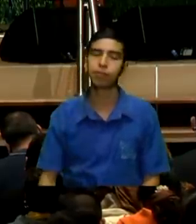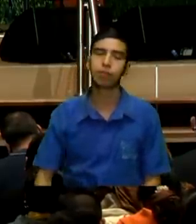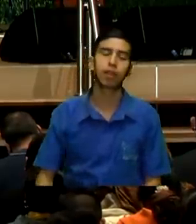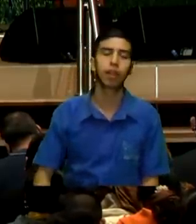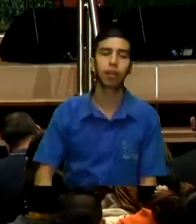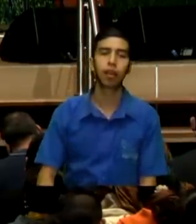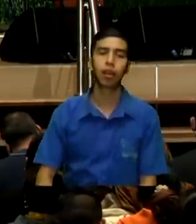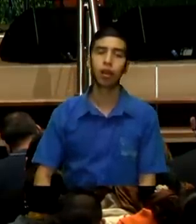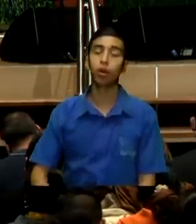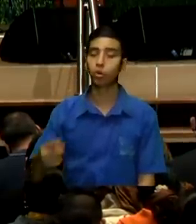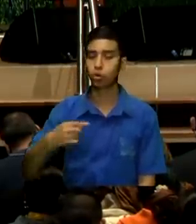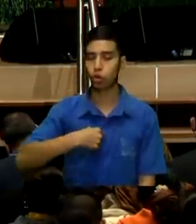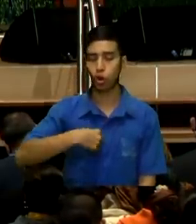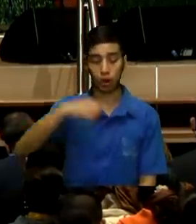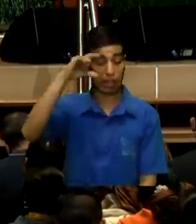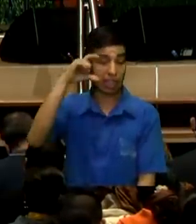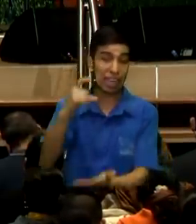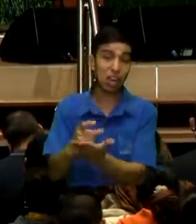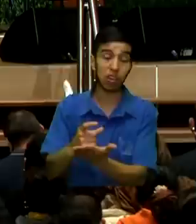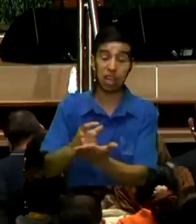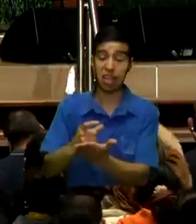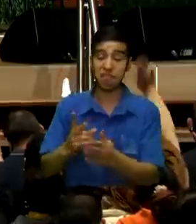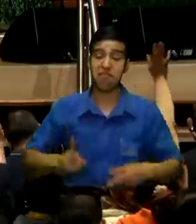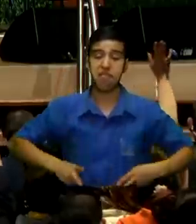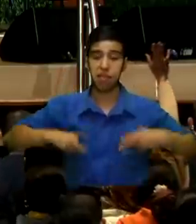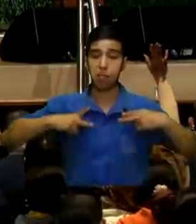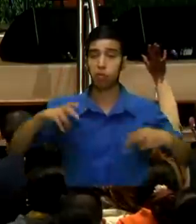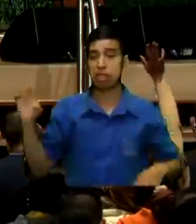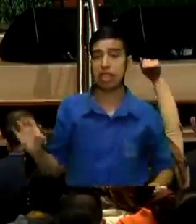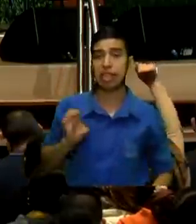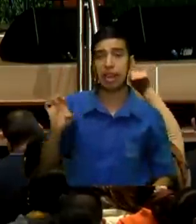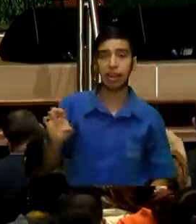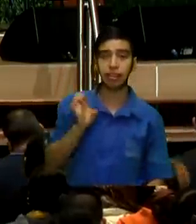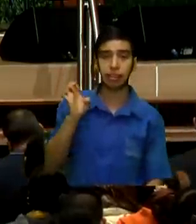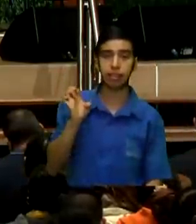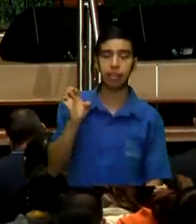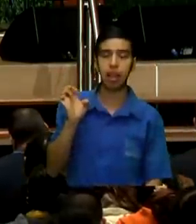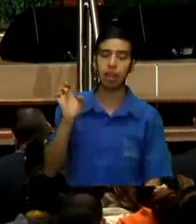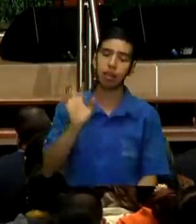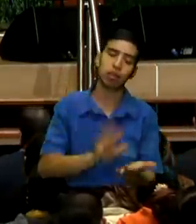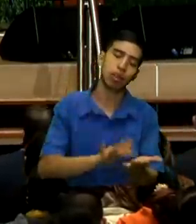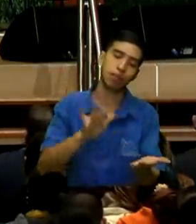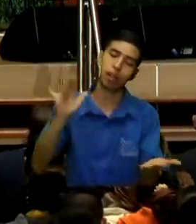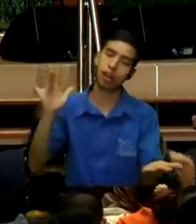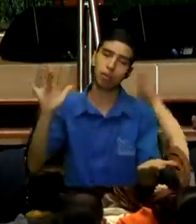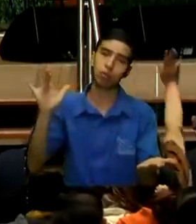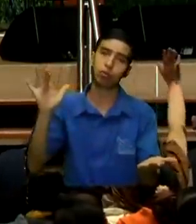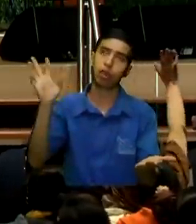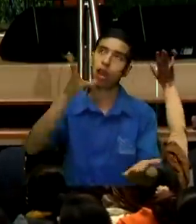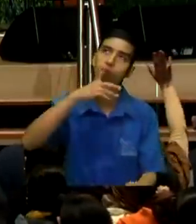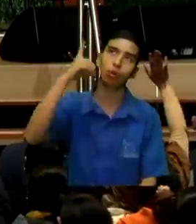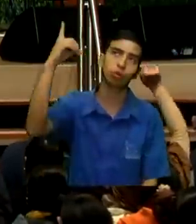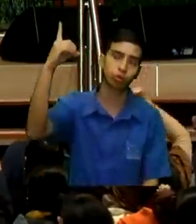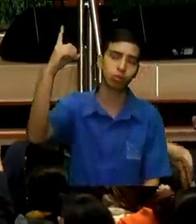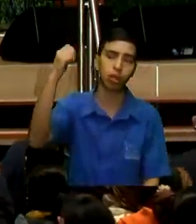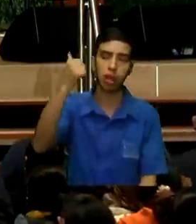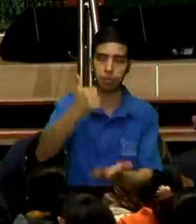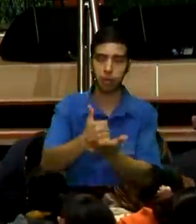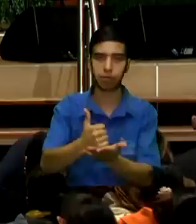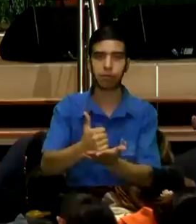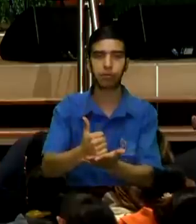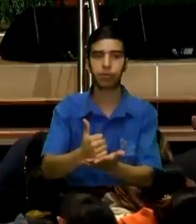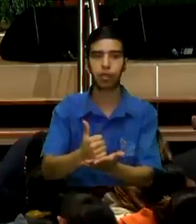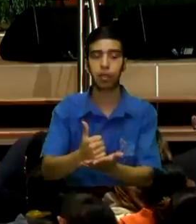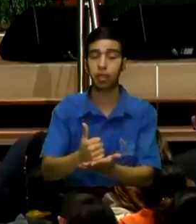vivir toda la eternidad. ¿Cuántos creen que vamos a vivir toda la eternidad? Y vamos a estar glorificados. ¿Cuántos creen que vamos a estar glorificados? Porque la Biblia